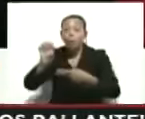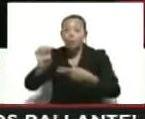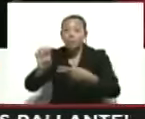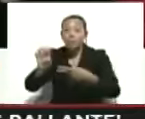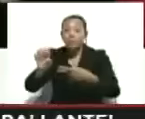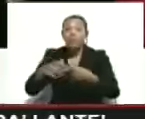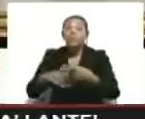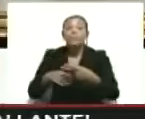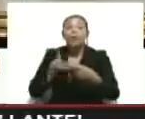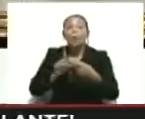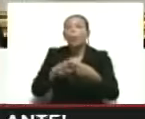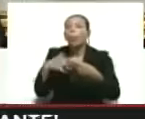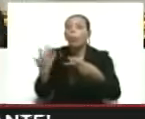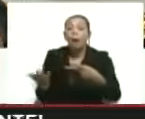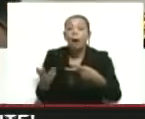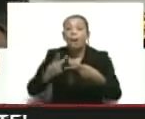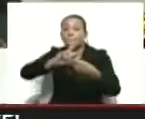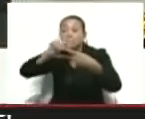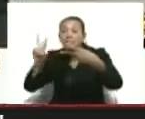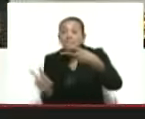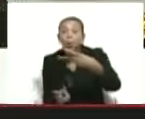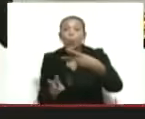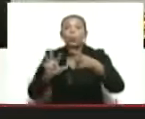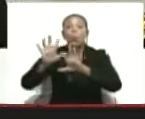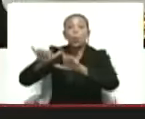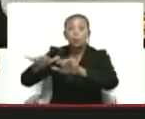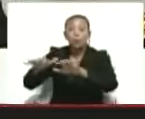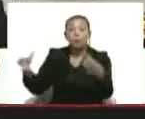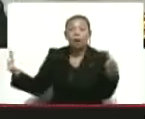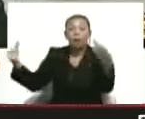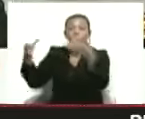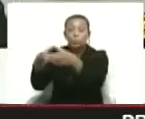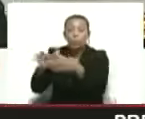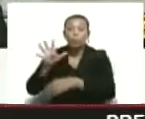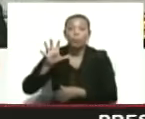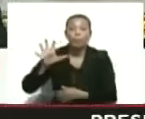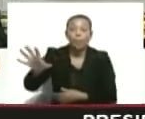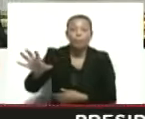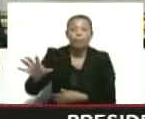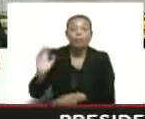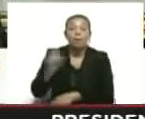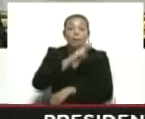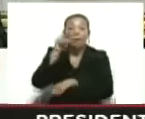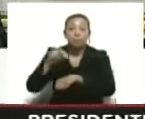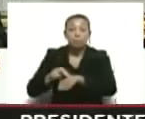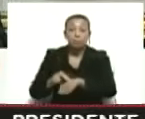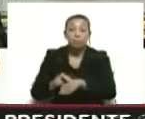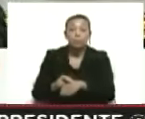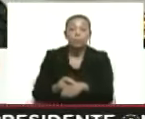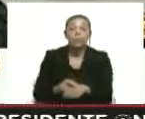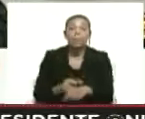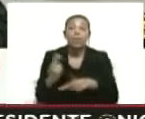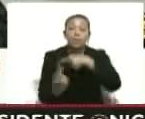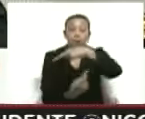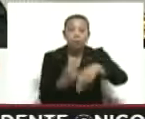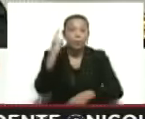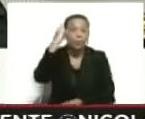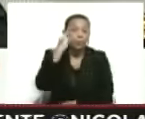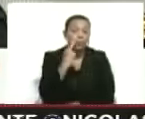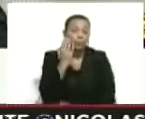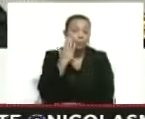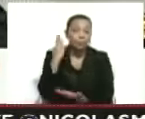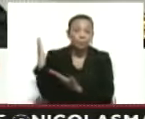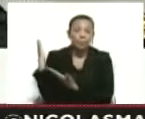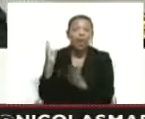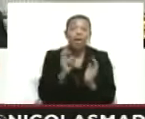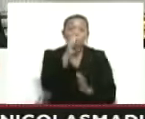Molina Palencia para que ejerza funciones como subsecretario de la Asamblea Nacional para